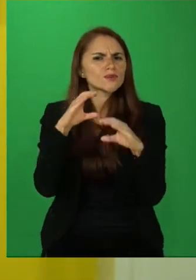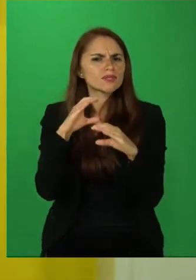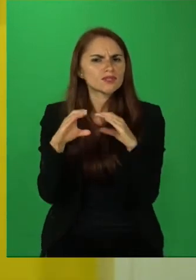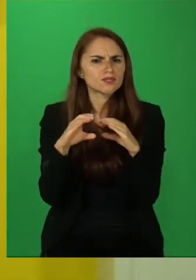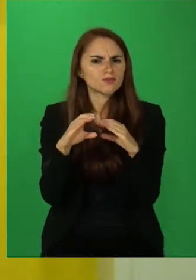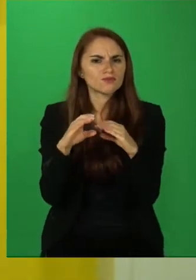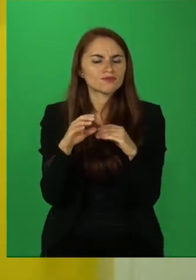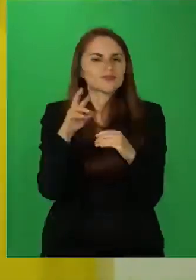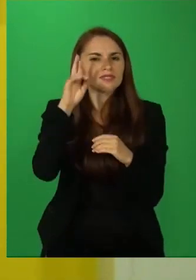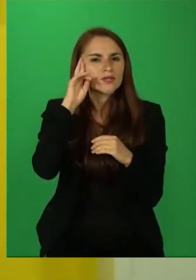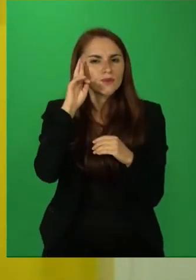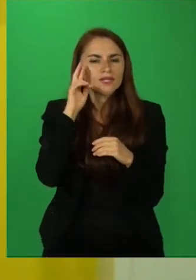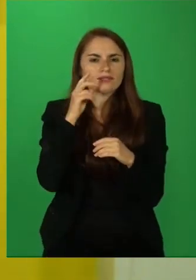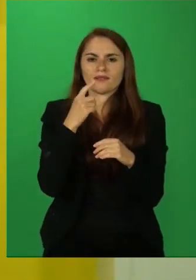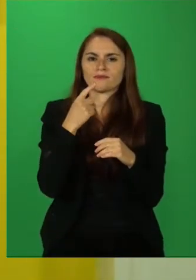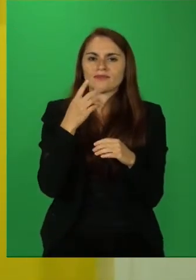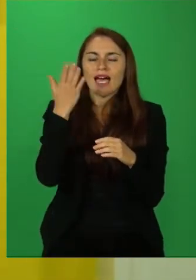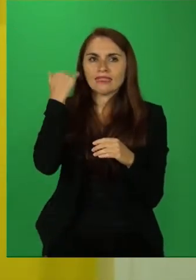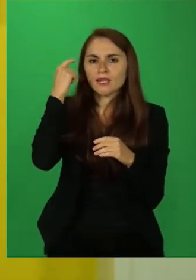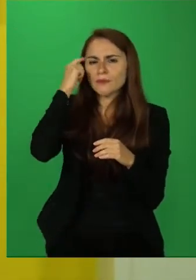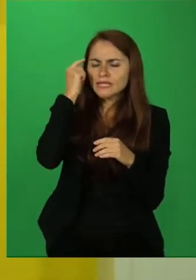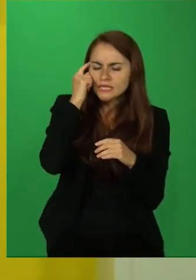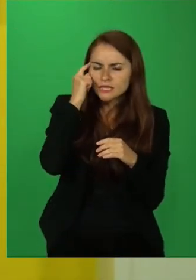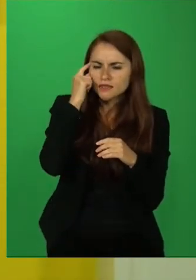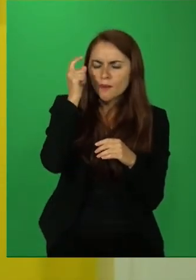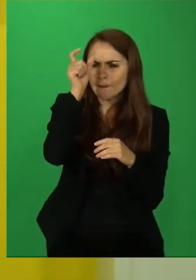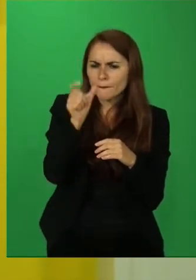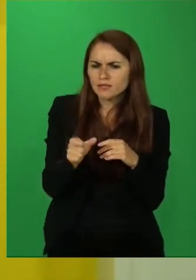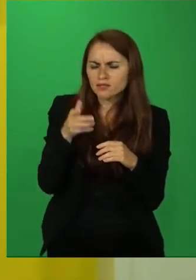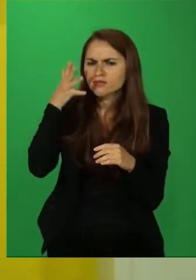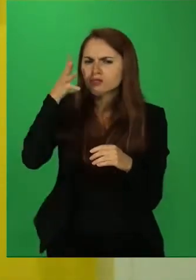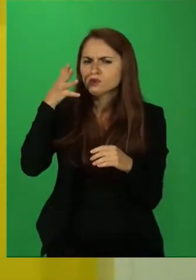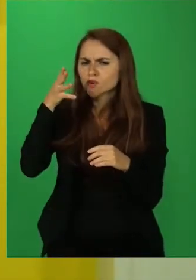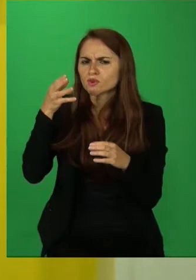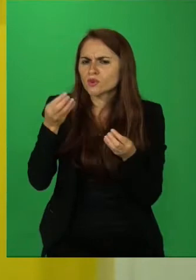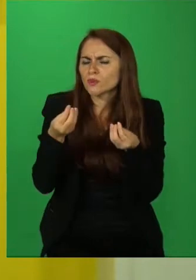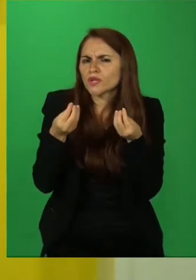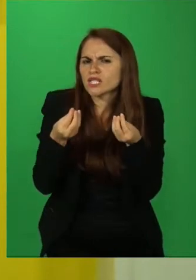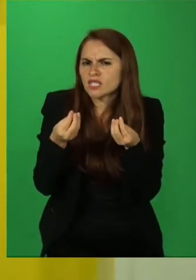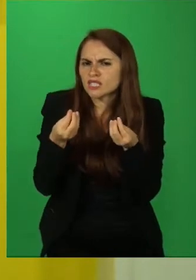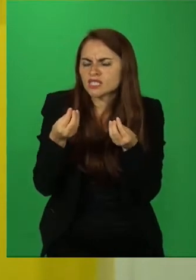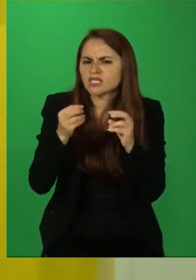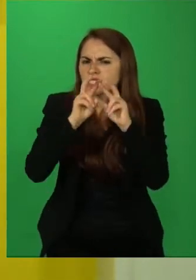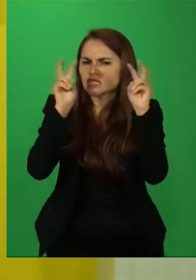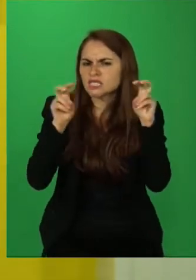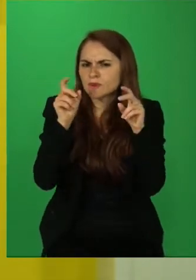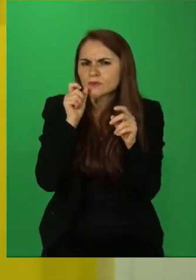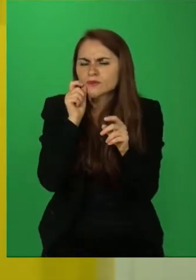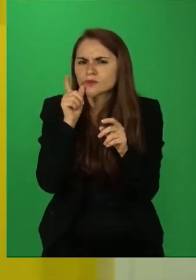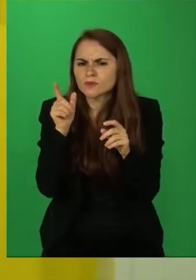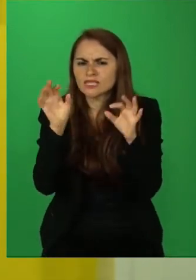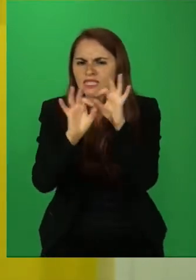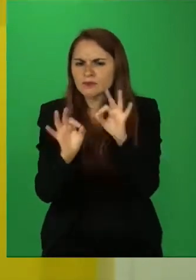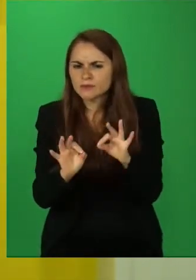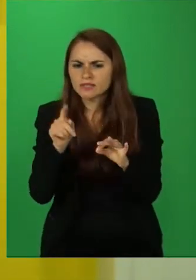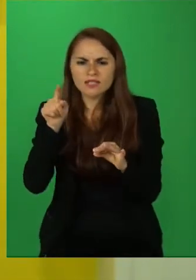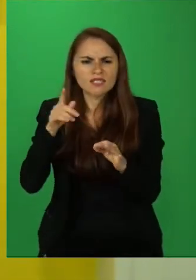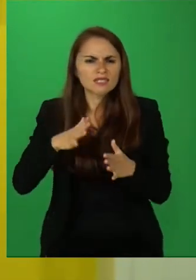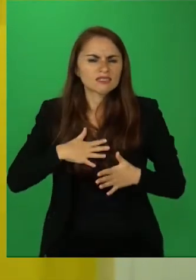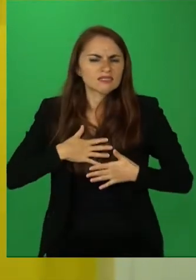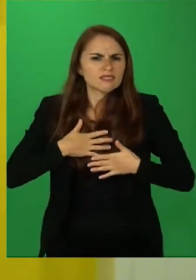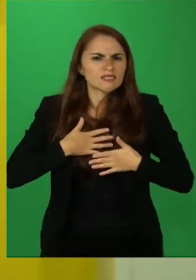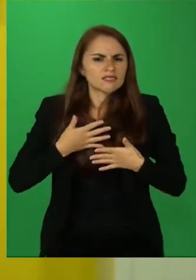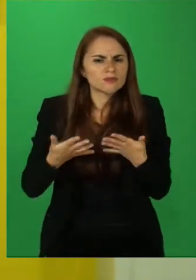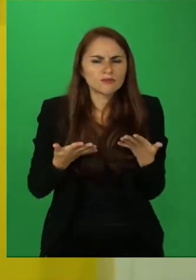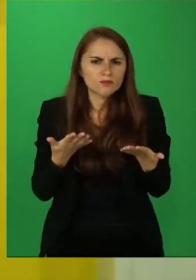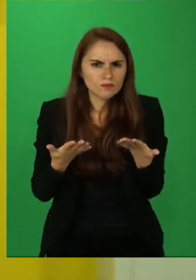recuerda, se extrae con la pregunta ¿qué pretende el emisor con su discurso? O simplemente identificas la postura y la